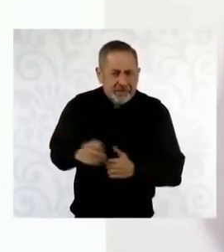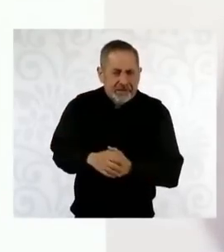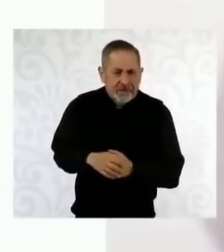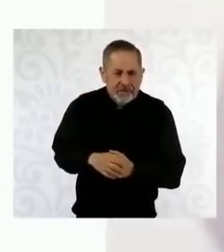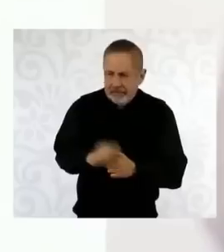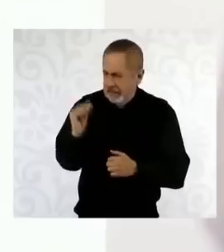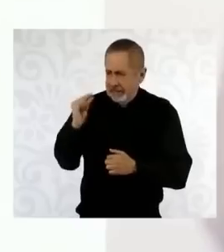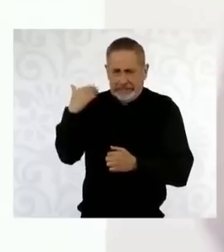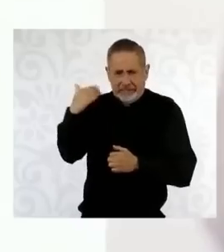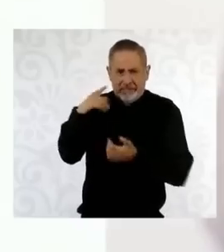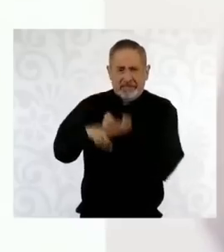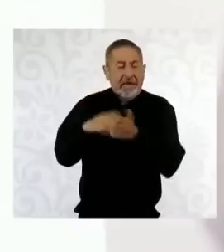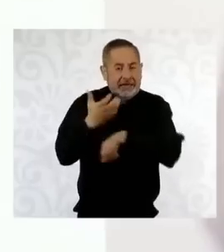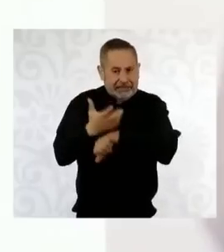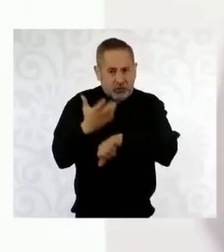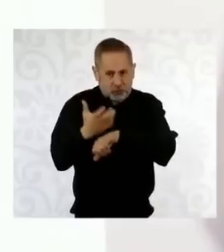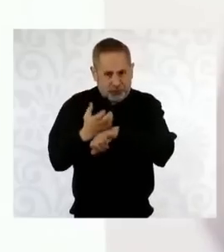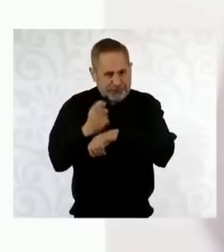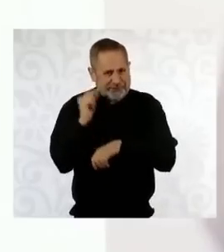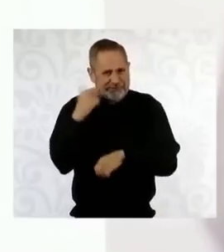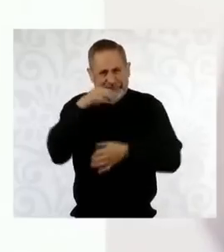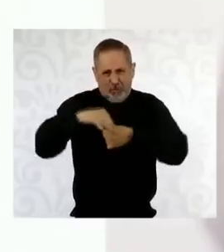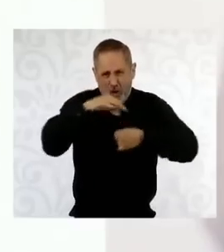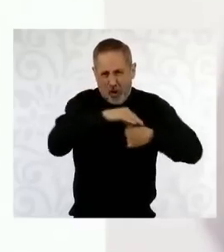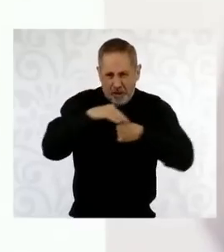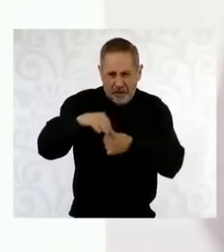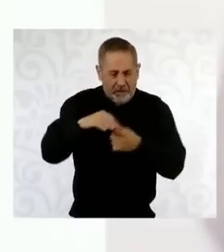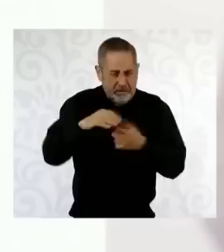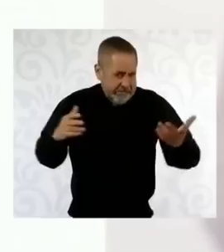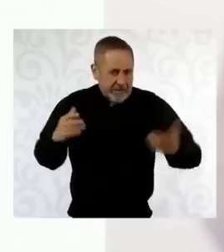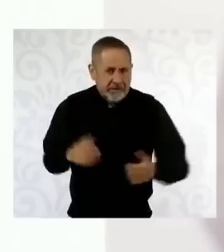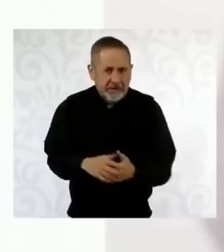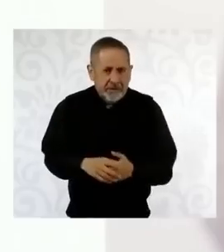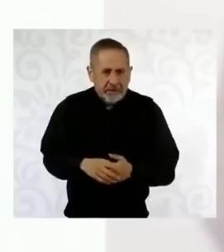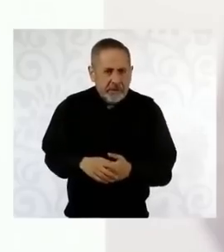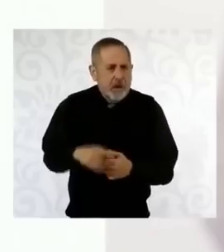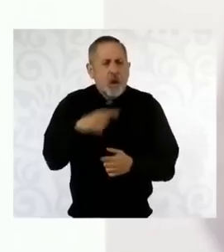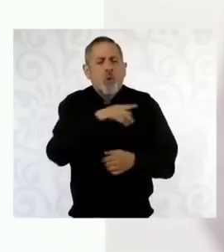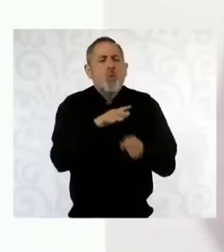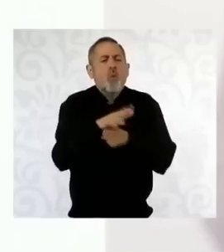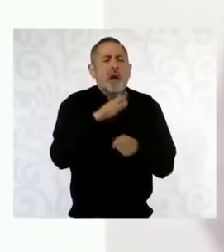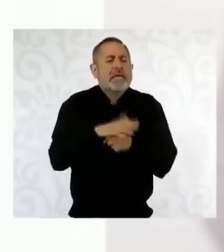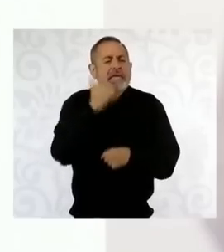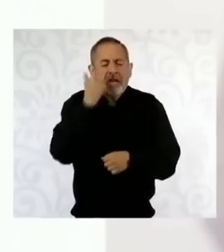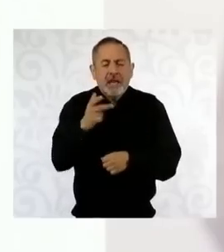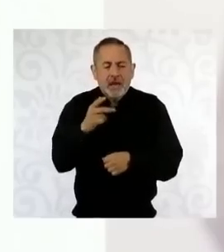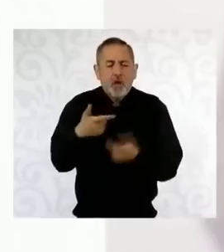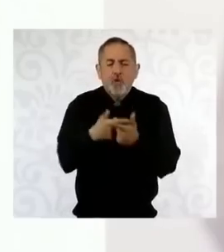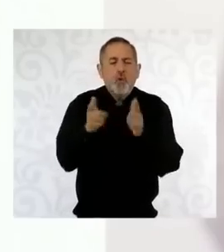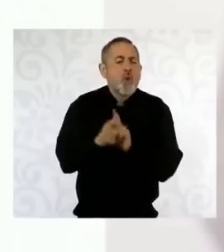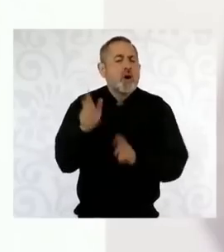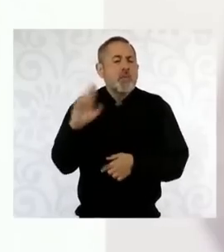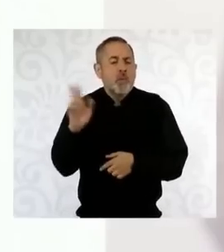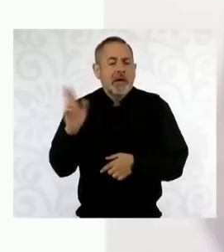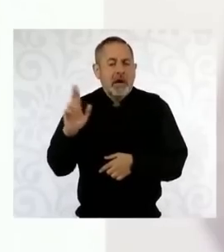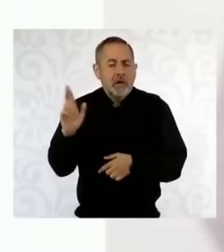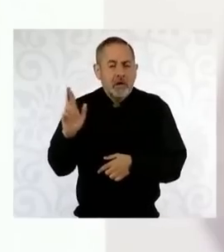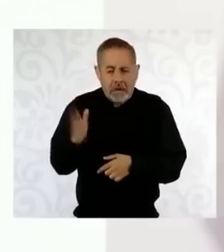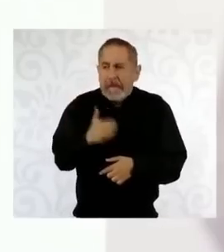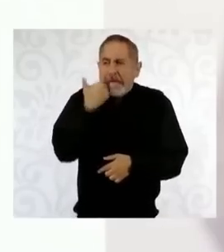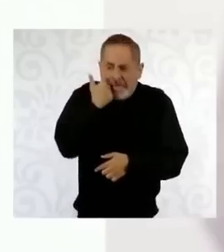Acaba de ser la elección en Estados Unidos. ¿Qué buscaba el Partido Republicano? Pues tener